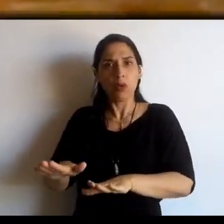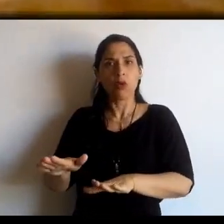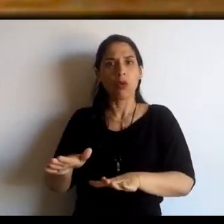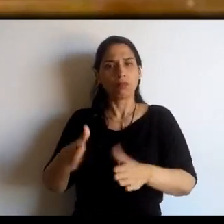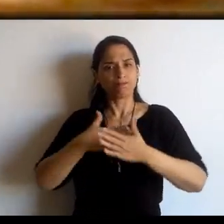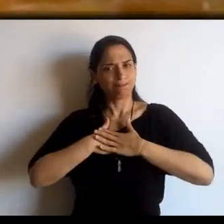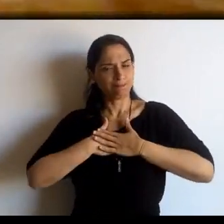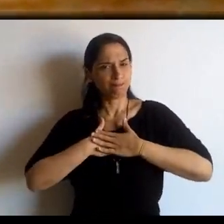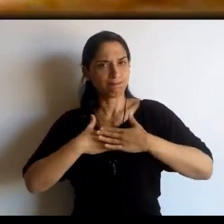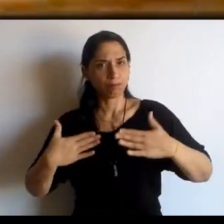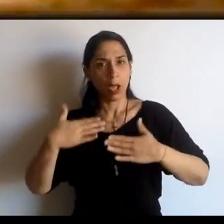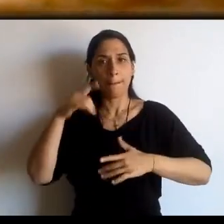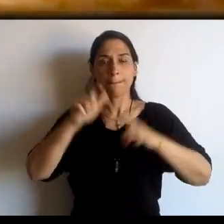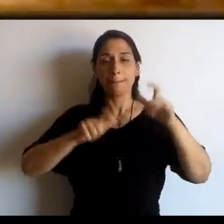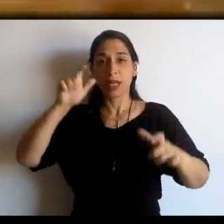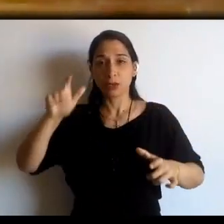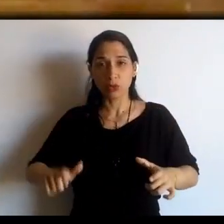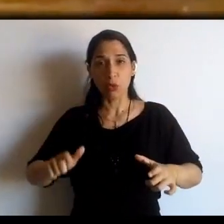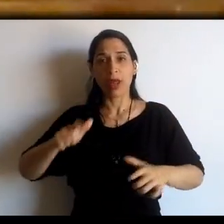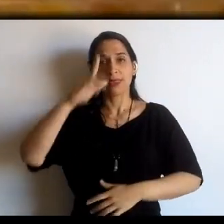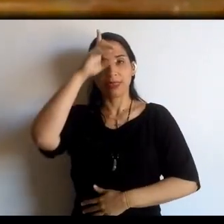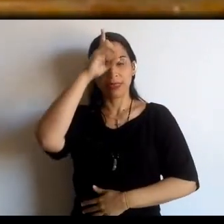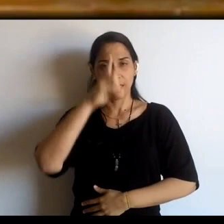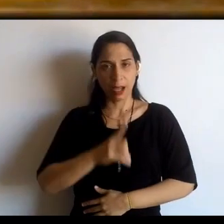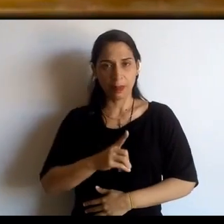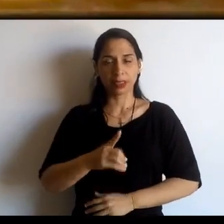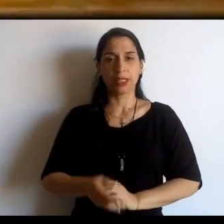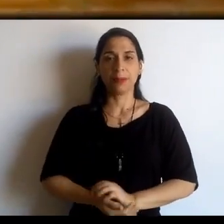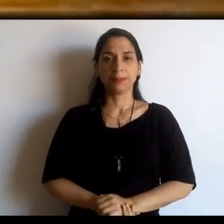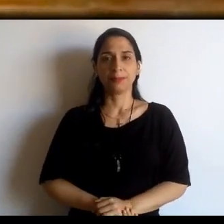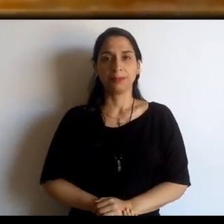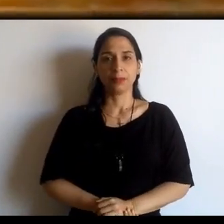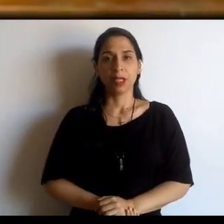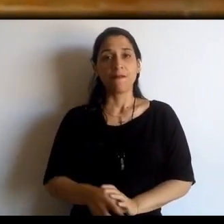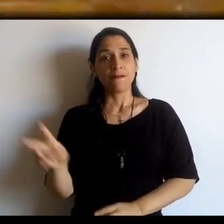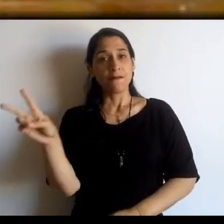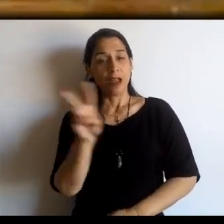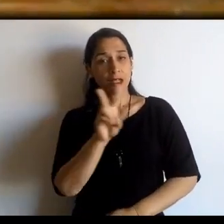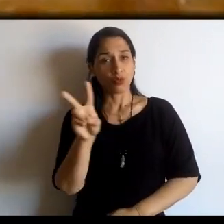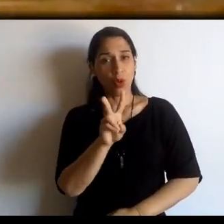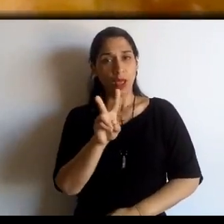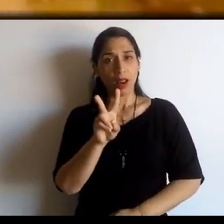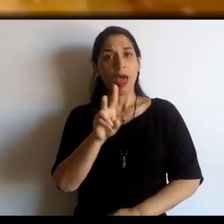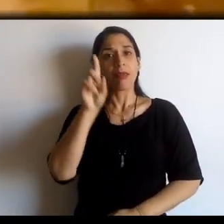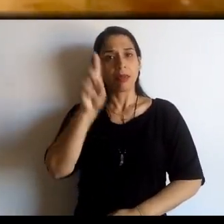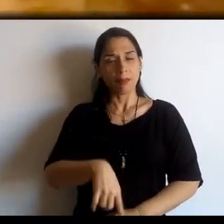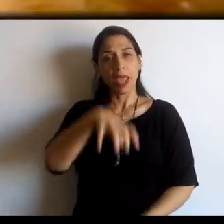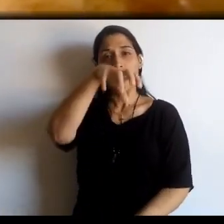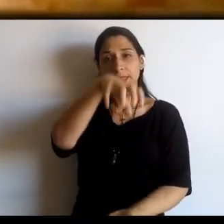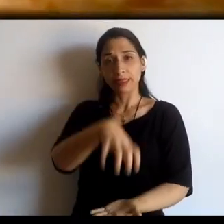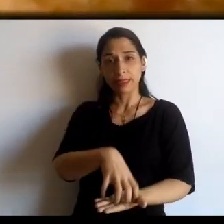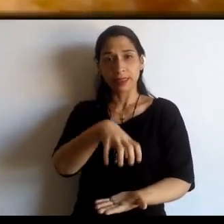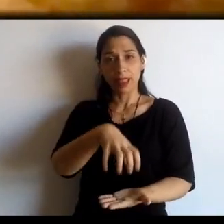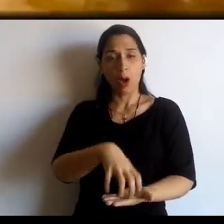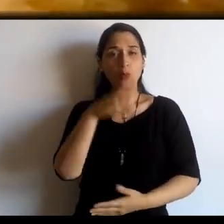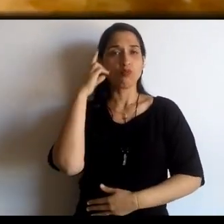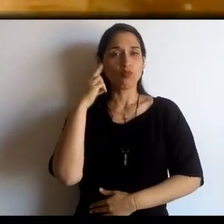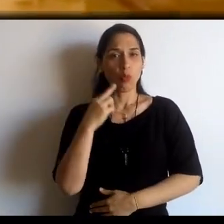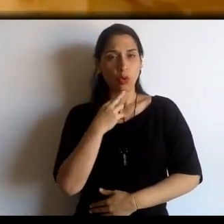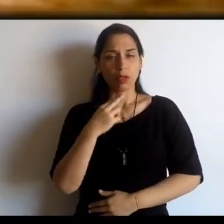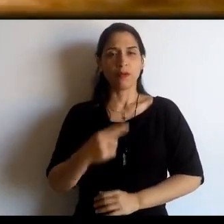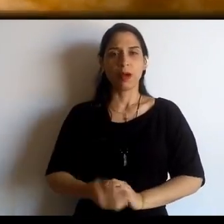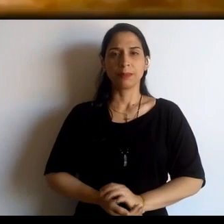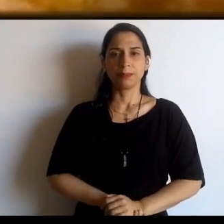gran apoyo que le están dando al sector de personas con discapacidad de Venezuela y